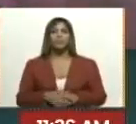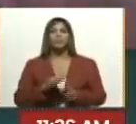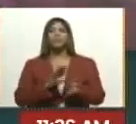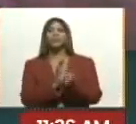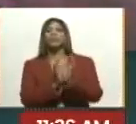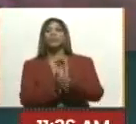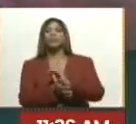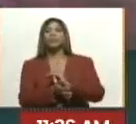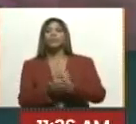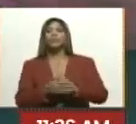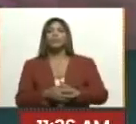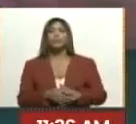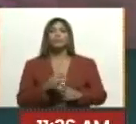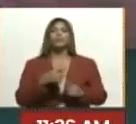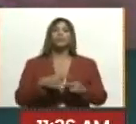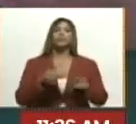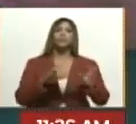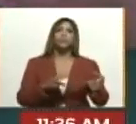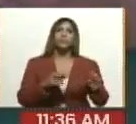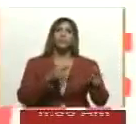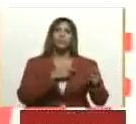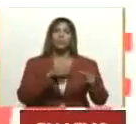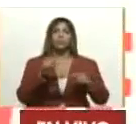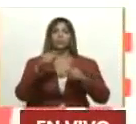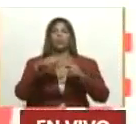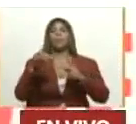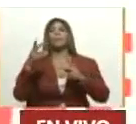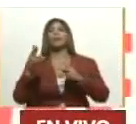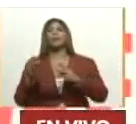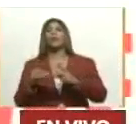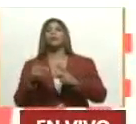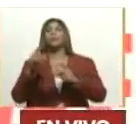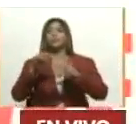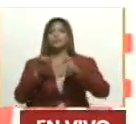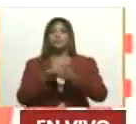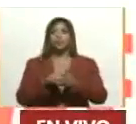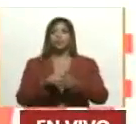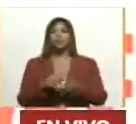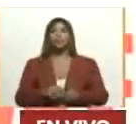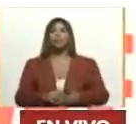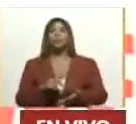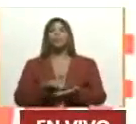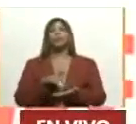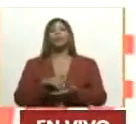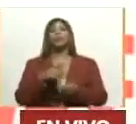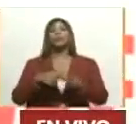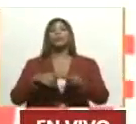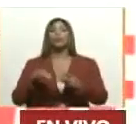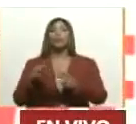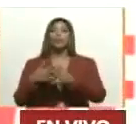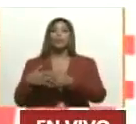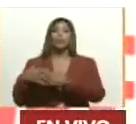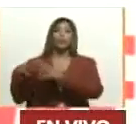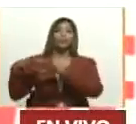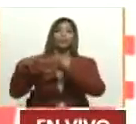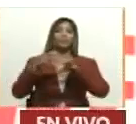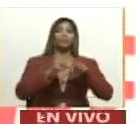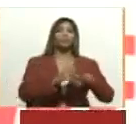geográficamente, ¿no? Guatemala está acá, Paraguay está en el centro, y Estados Unidos comenzó una invasión